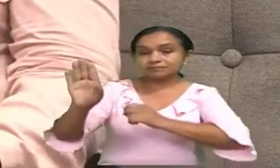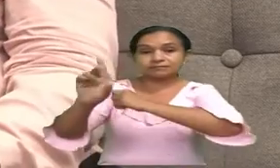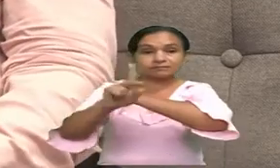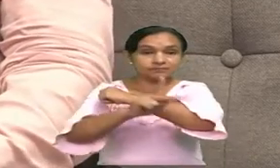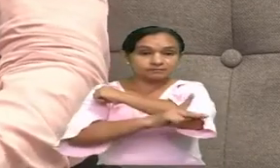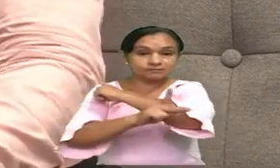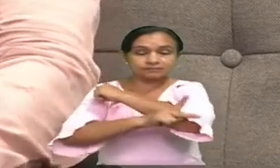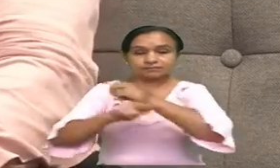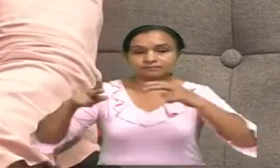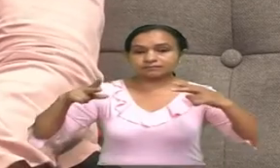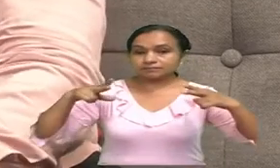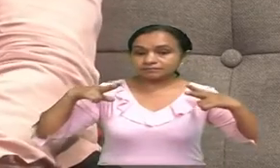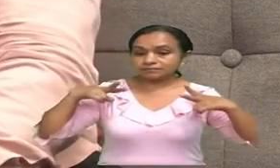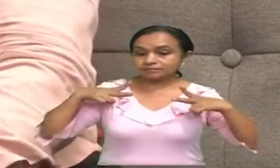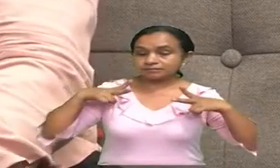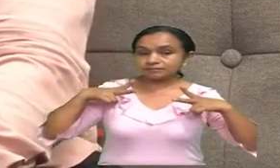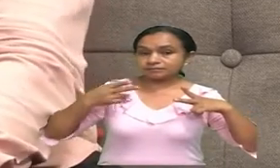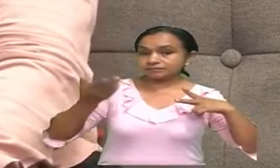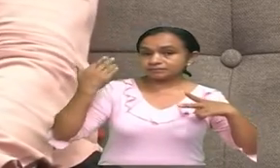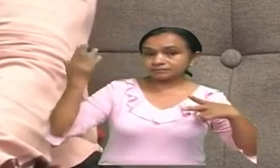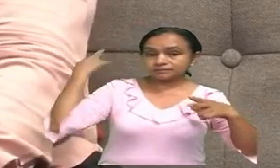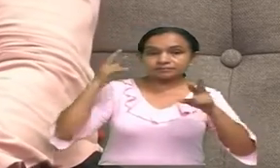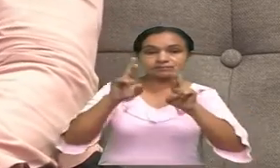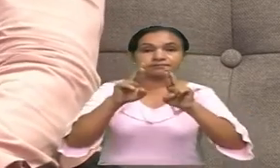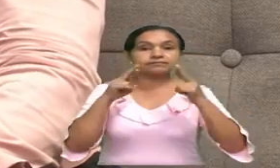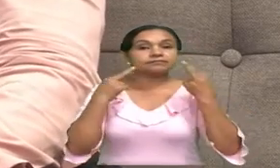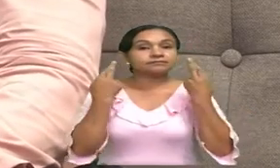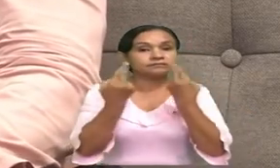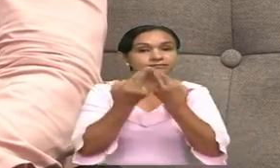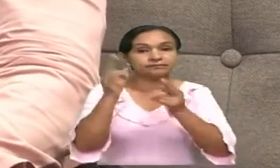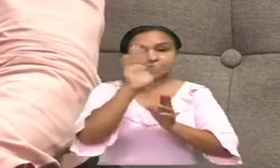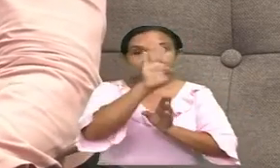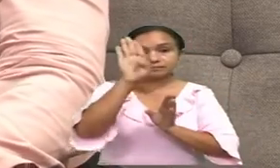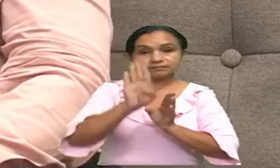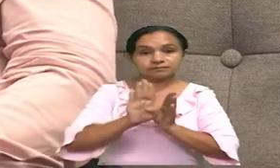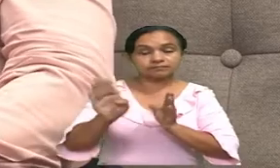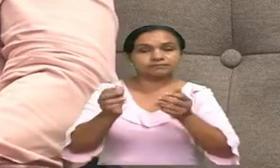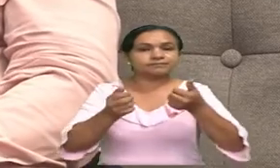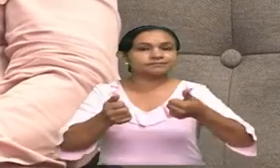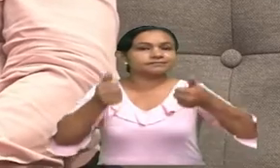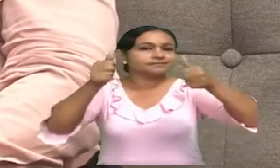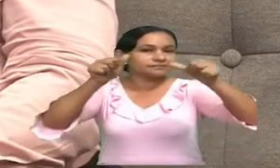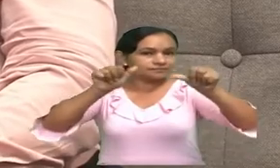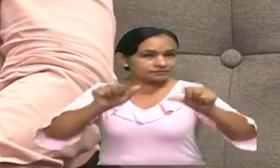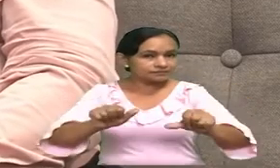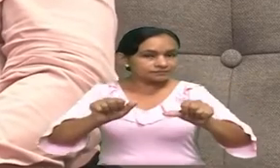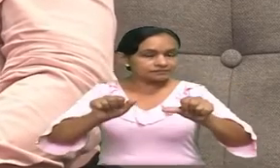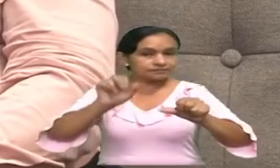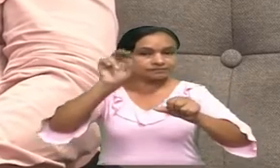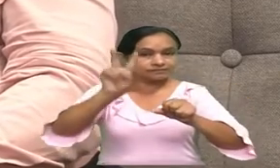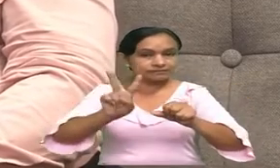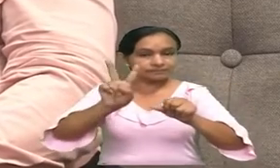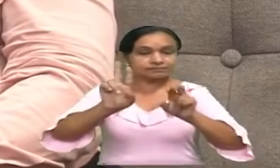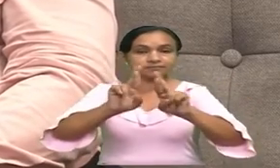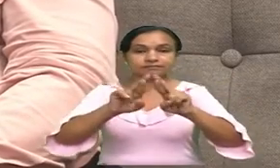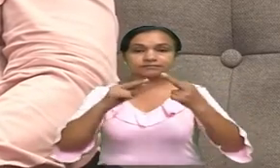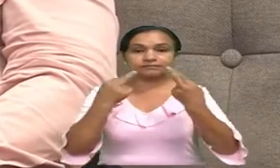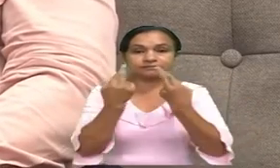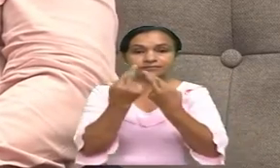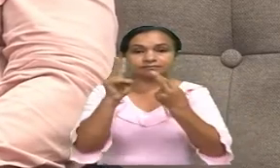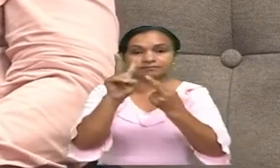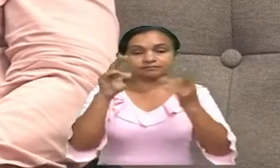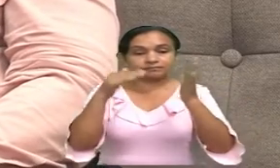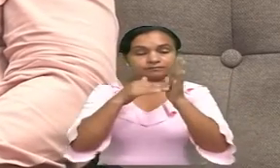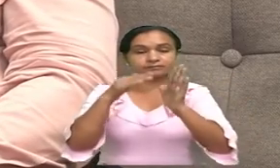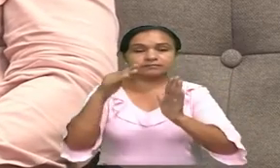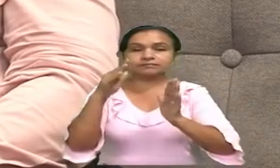abril. Sí, en sí. esa sesión de Belice se tomó el acuerdo de que la segunda sesión del año